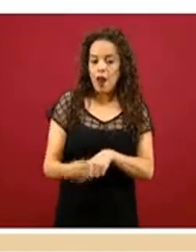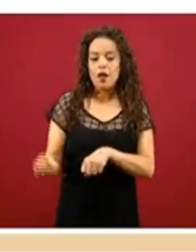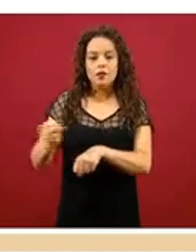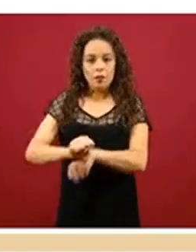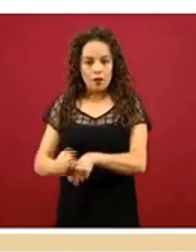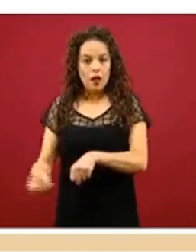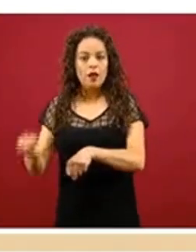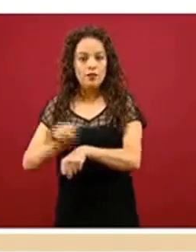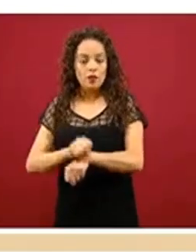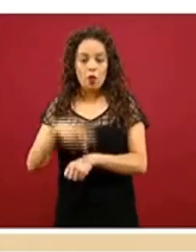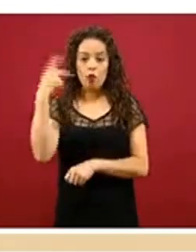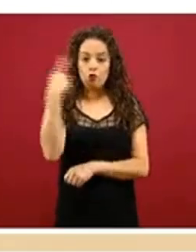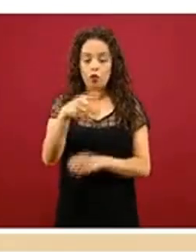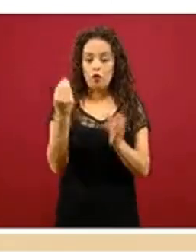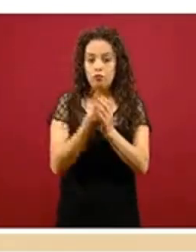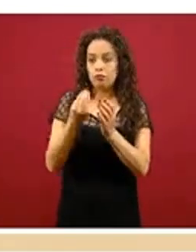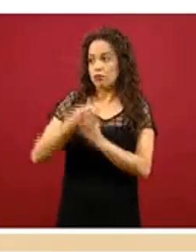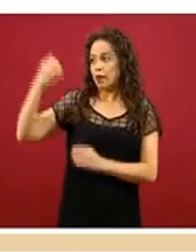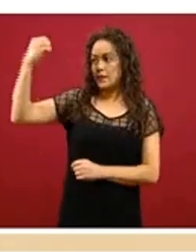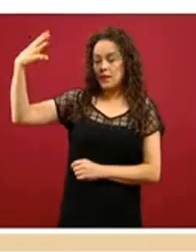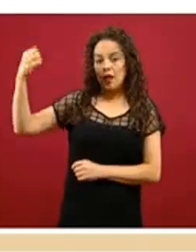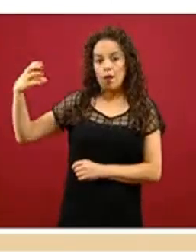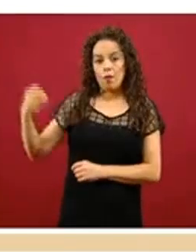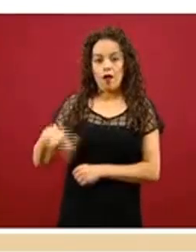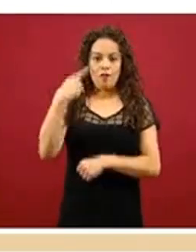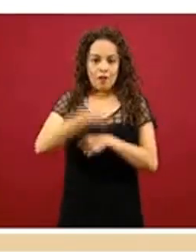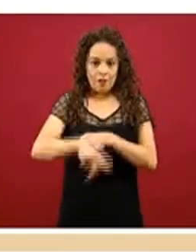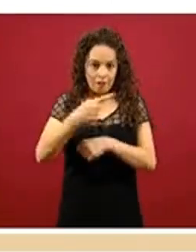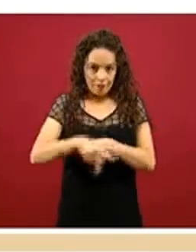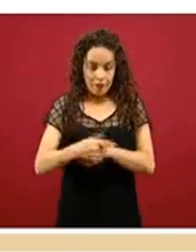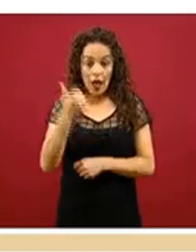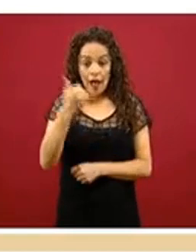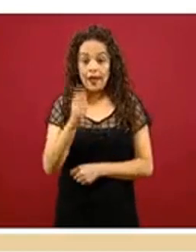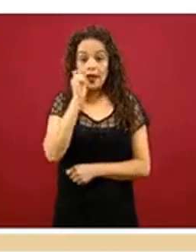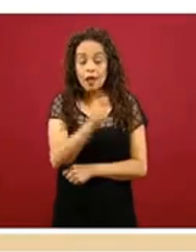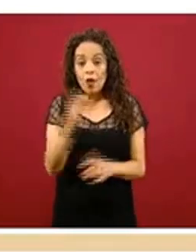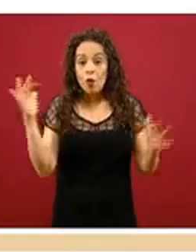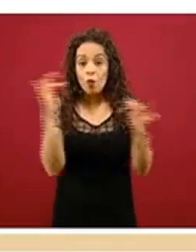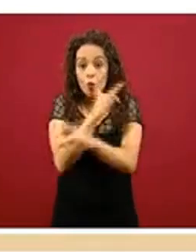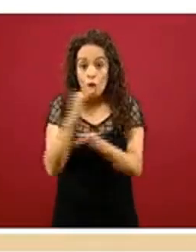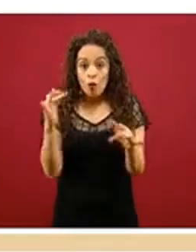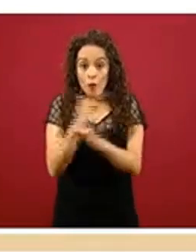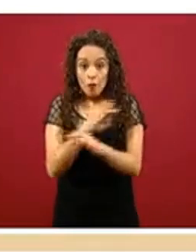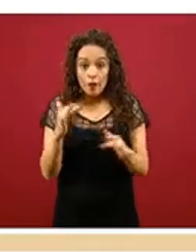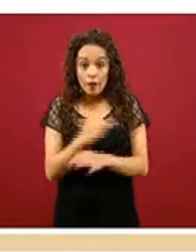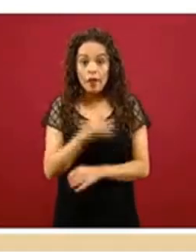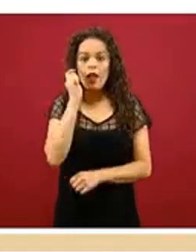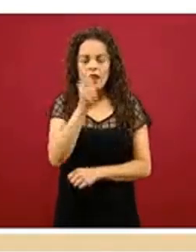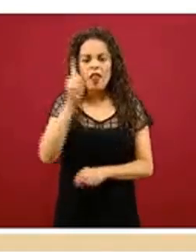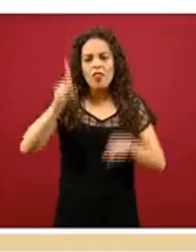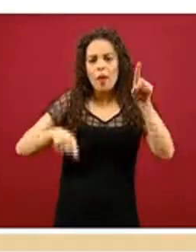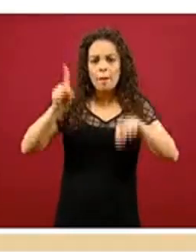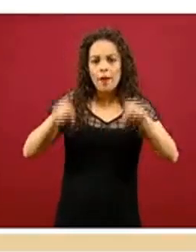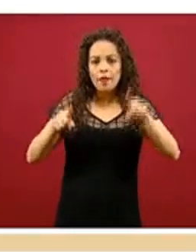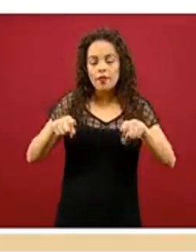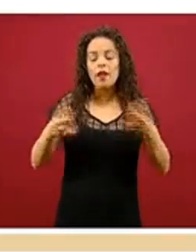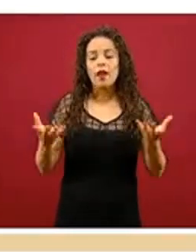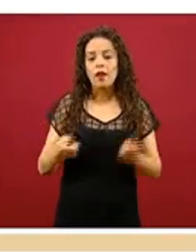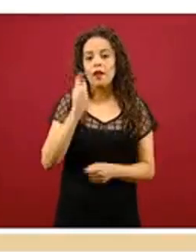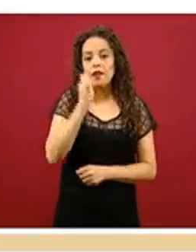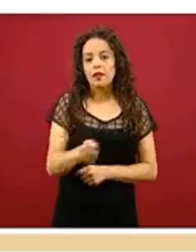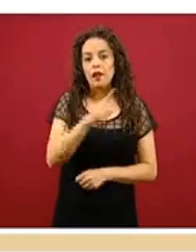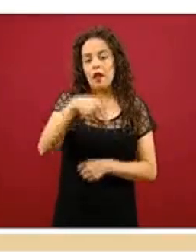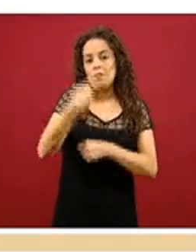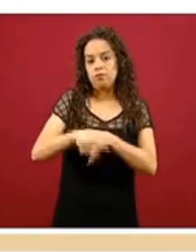el semáforo de riesgo epidémico, y la movilidad pues también depende del nivel de riesgo epidémico